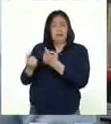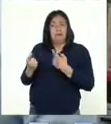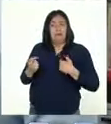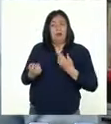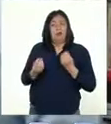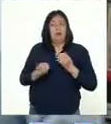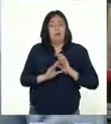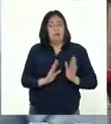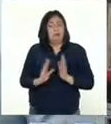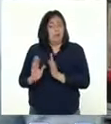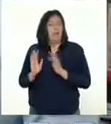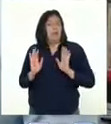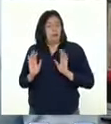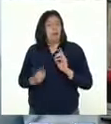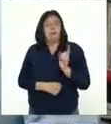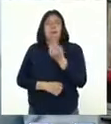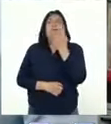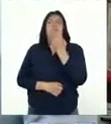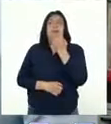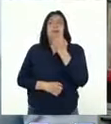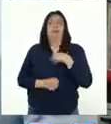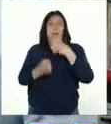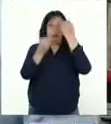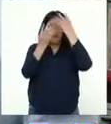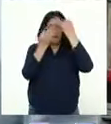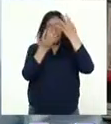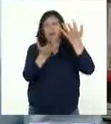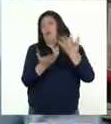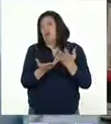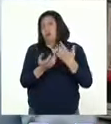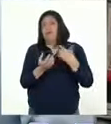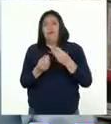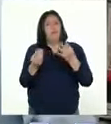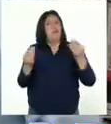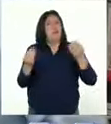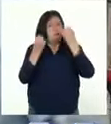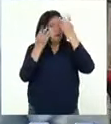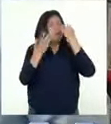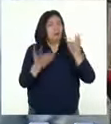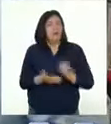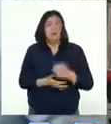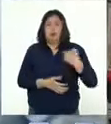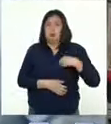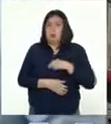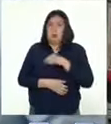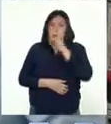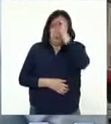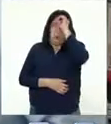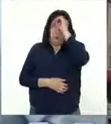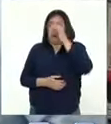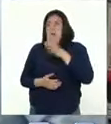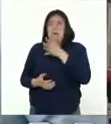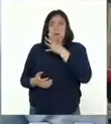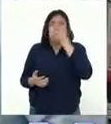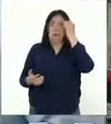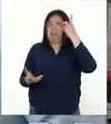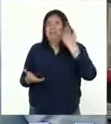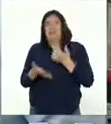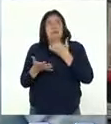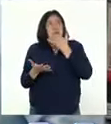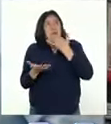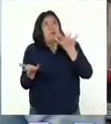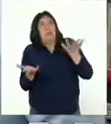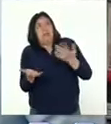debemos prepararnos. Lo primero que tenemos que hacer es estar informados, y muy informados. Si nosotros no entendemos el fenómeno que